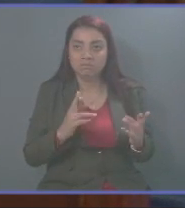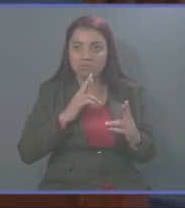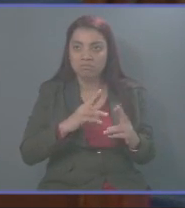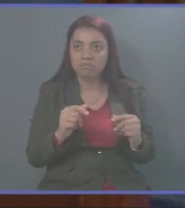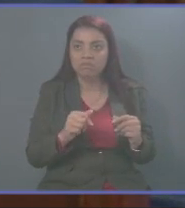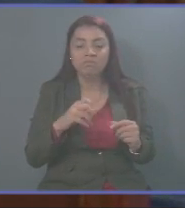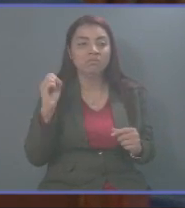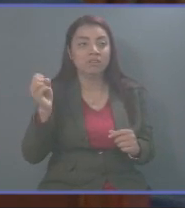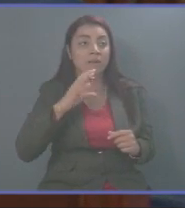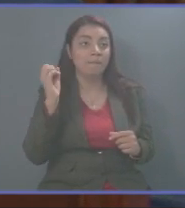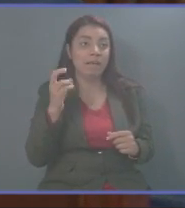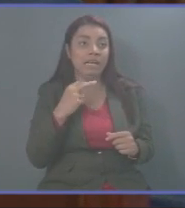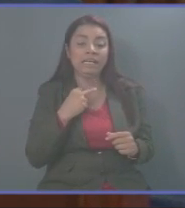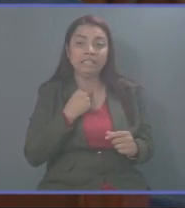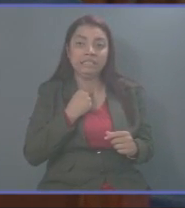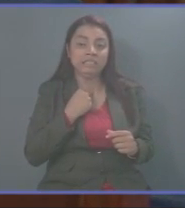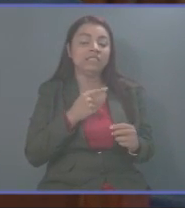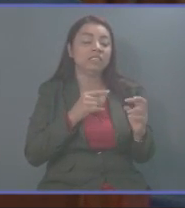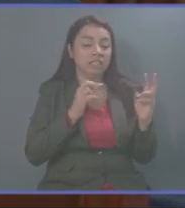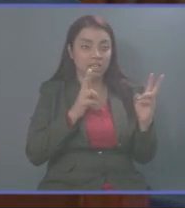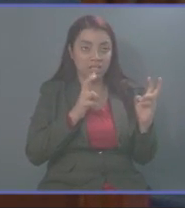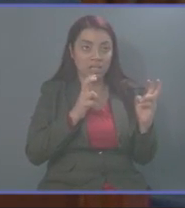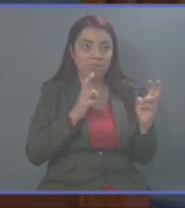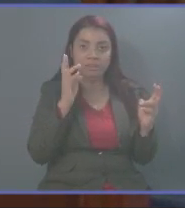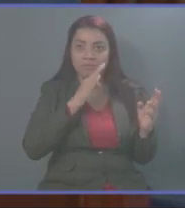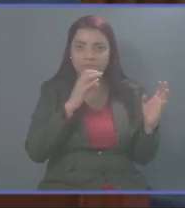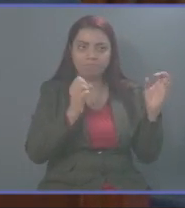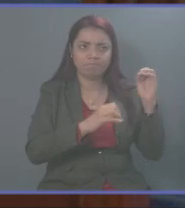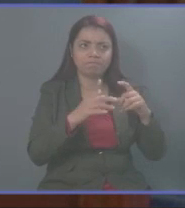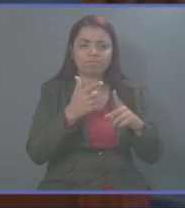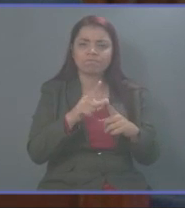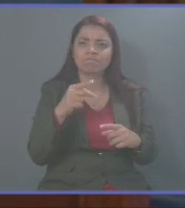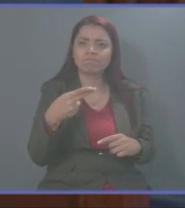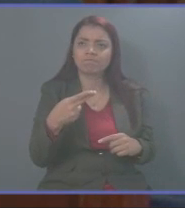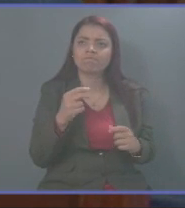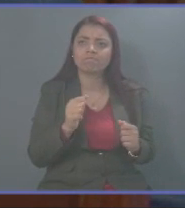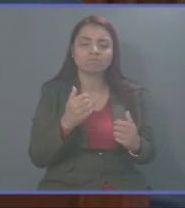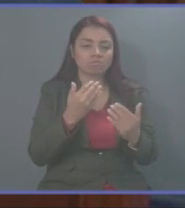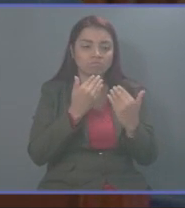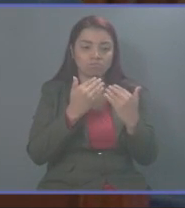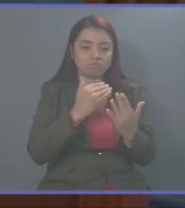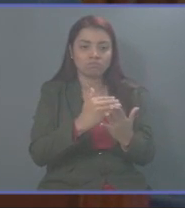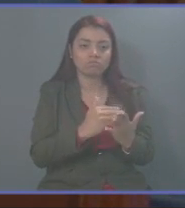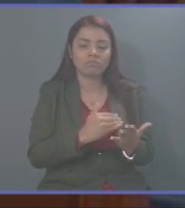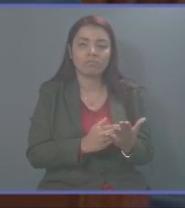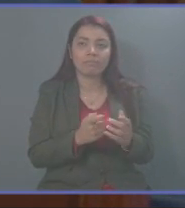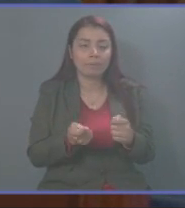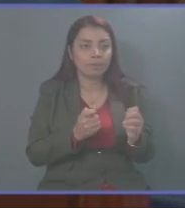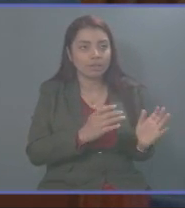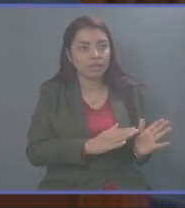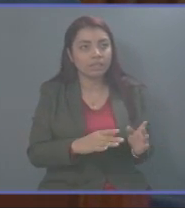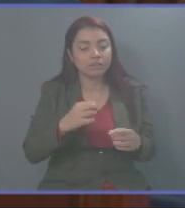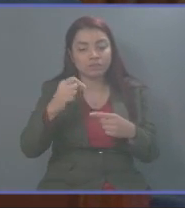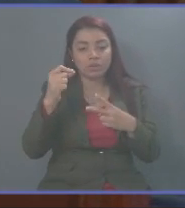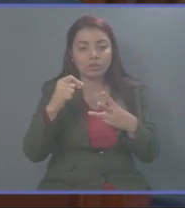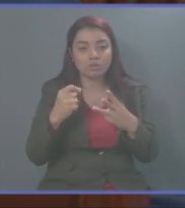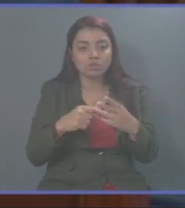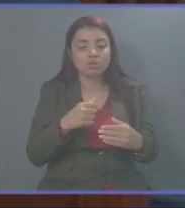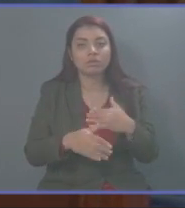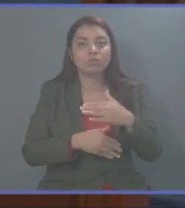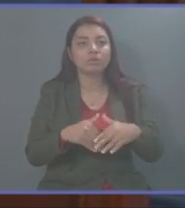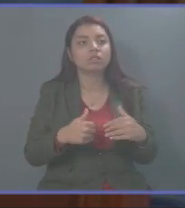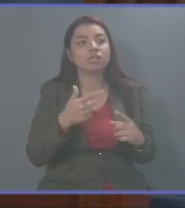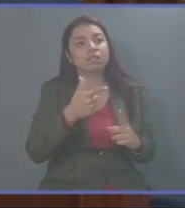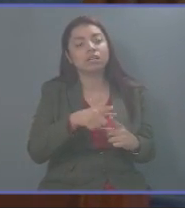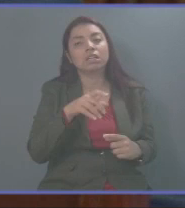de emergencias relacionadas al manejo de residuos. Literal H, detalle de los instrumentos de monitoreo y evaluación de la gestión de residuos.